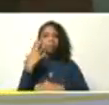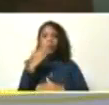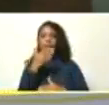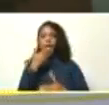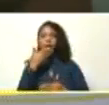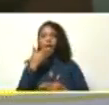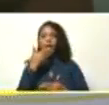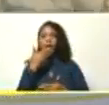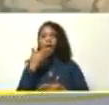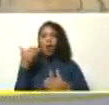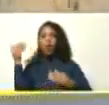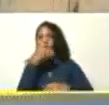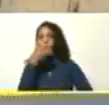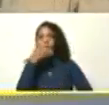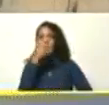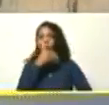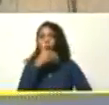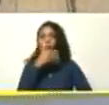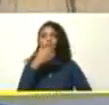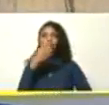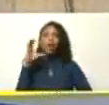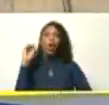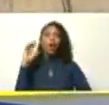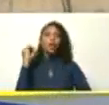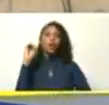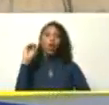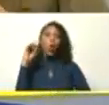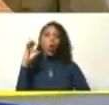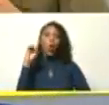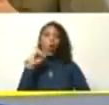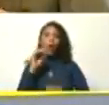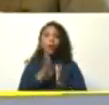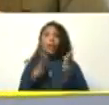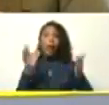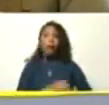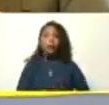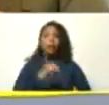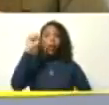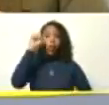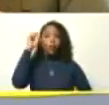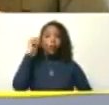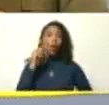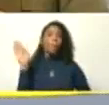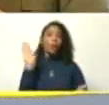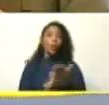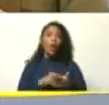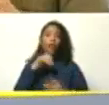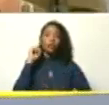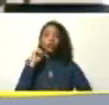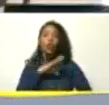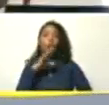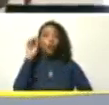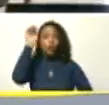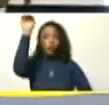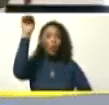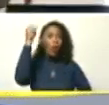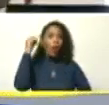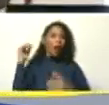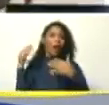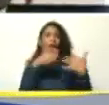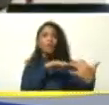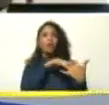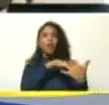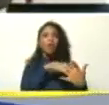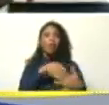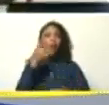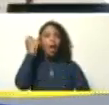Orinoco, el gran libertador Bolívar marcaba el destino de la batalla de las ideas que iba